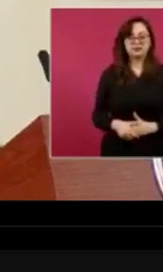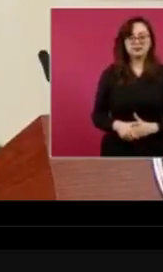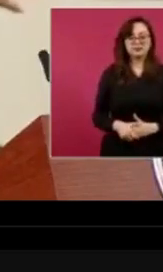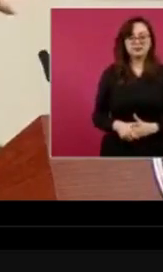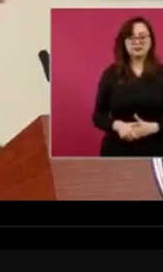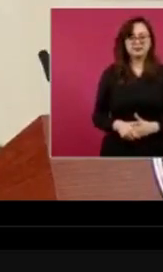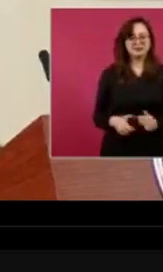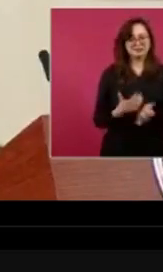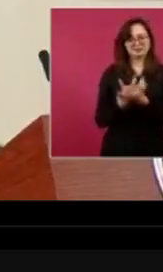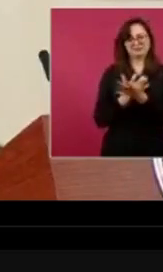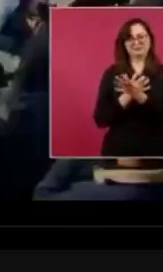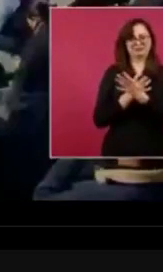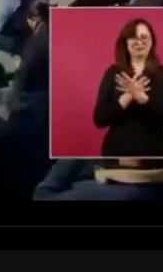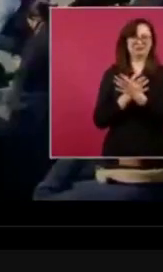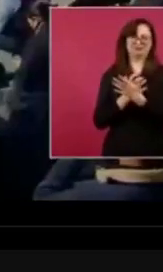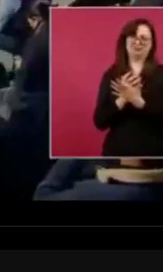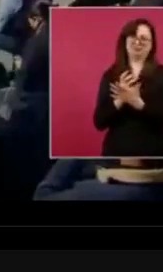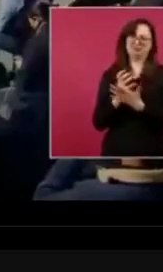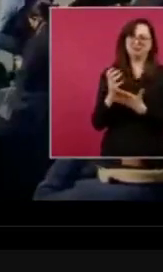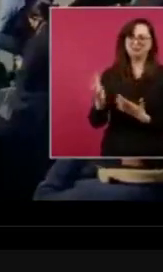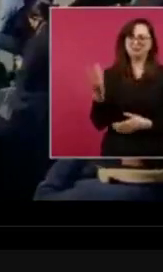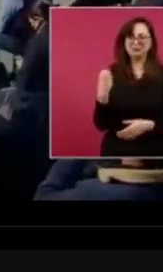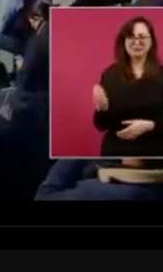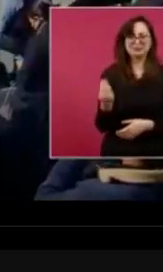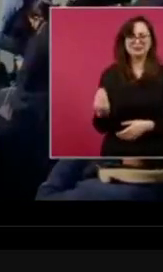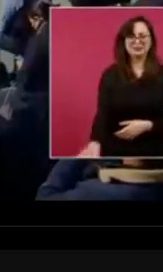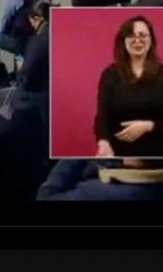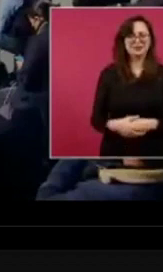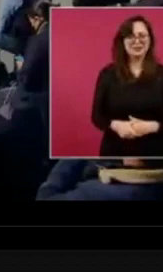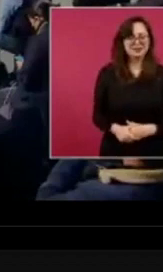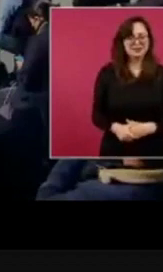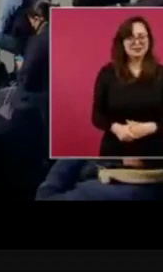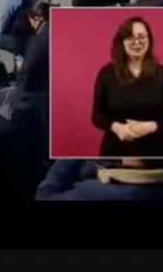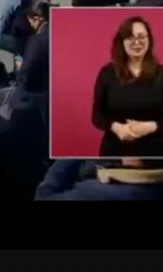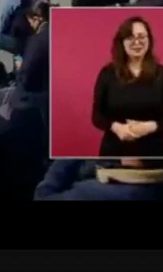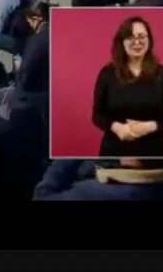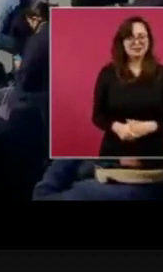Todo un exceso es realmente